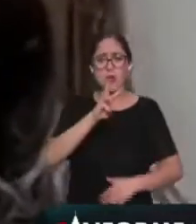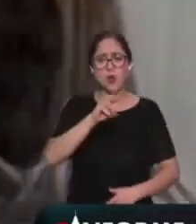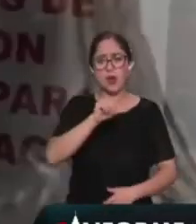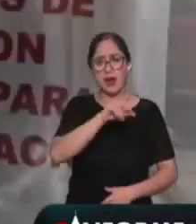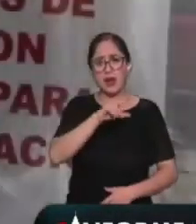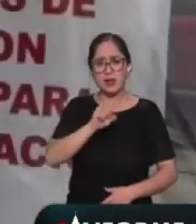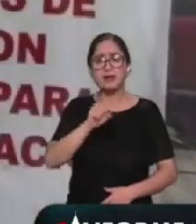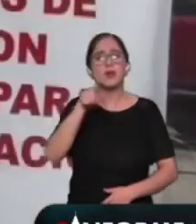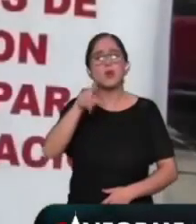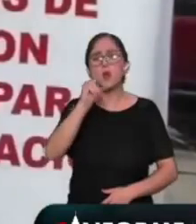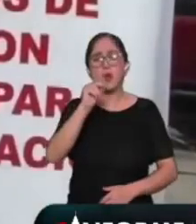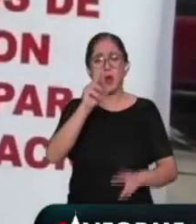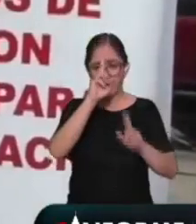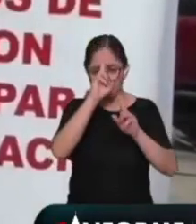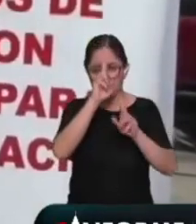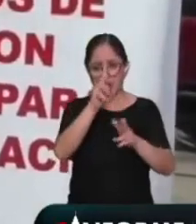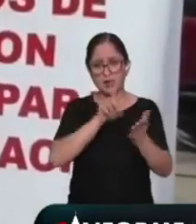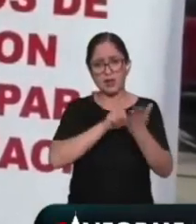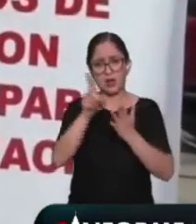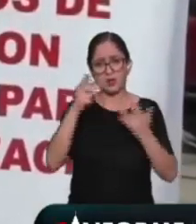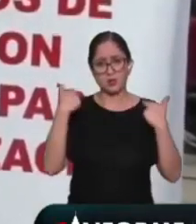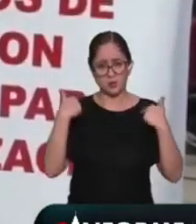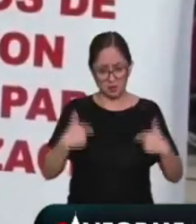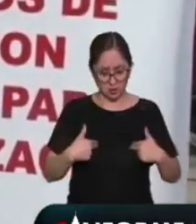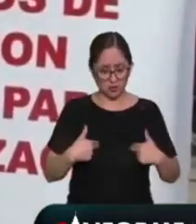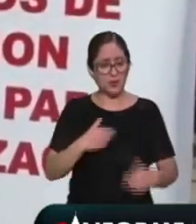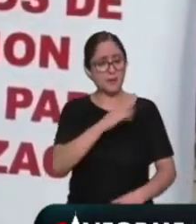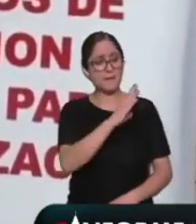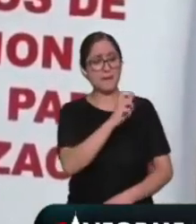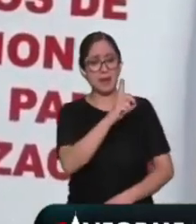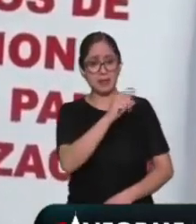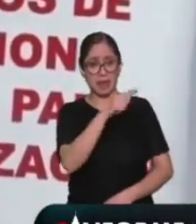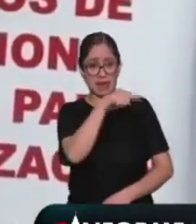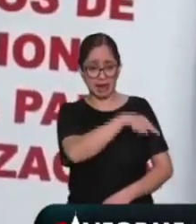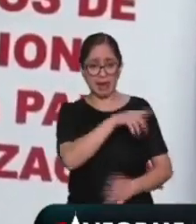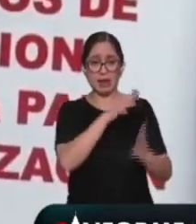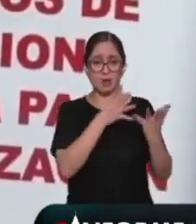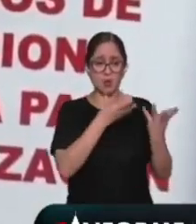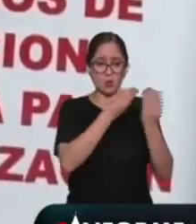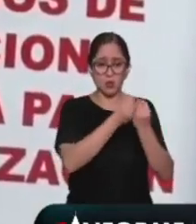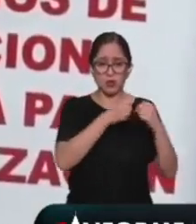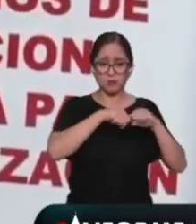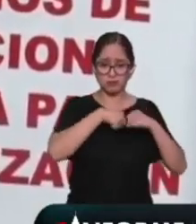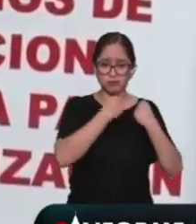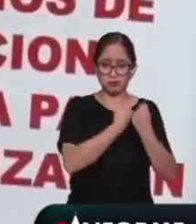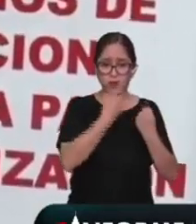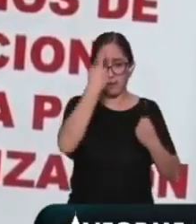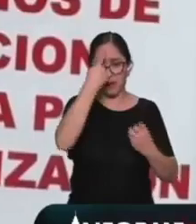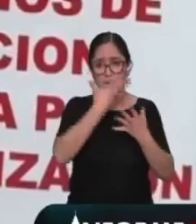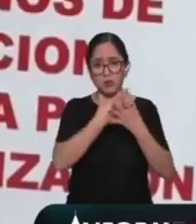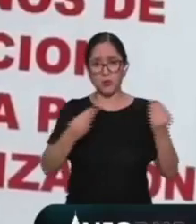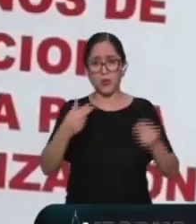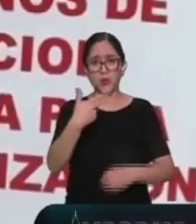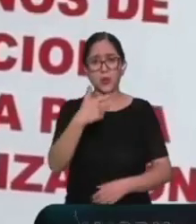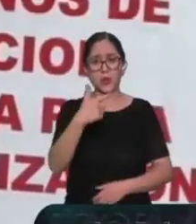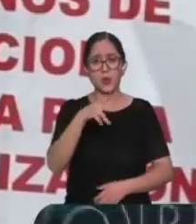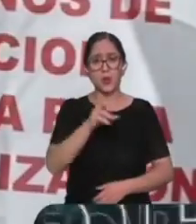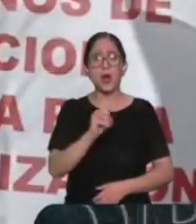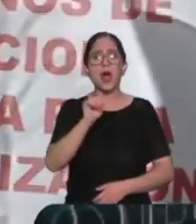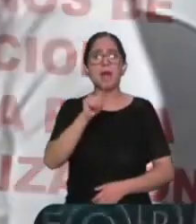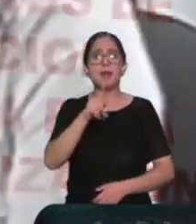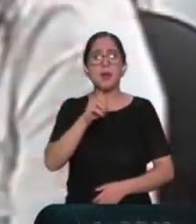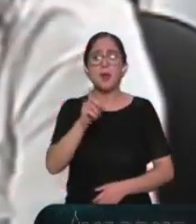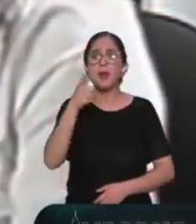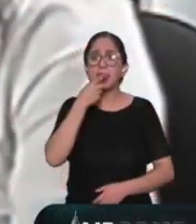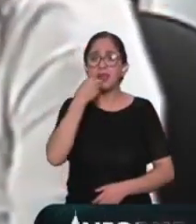los derechos humanos. Brenda Quevedo, quien fue detenida por su presunta participación en la desaparición de Hugo Alberto Gualas Miranda, aseguró que fue